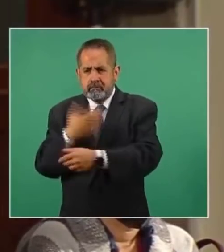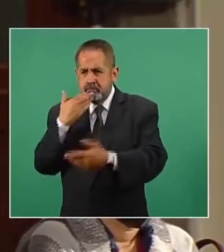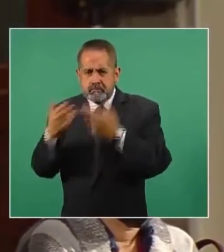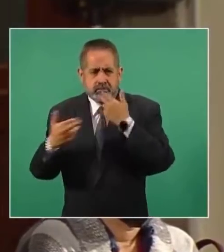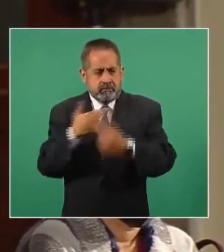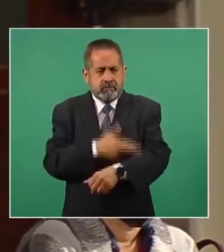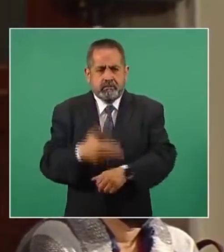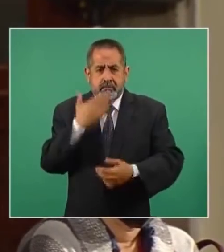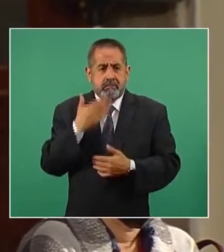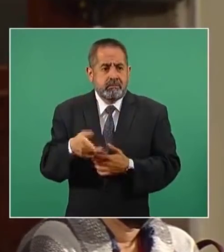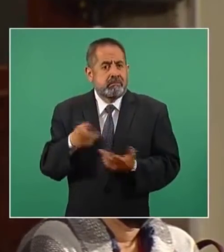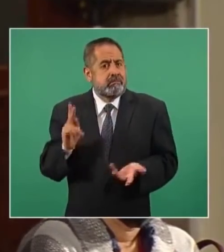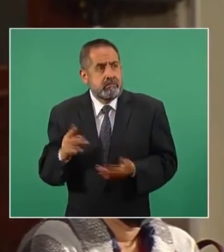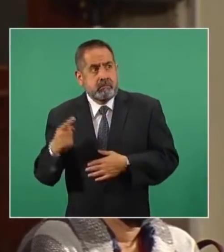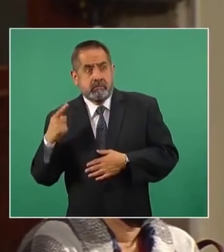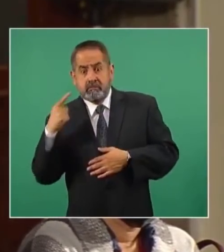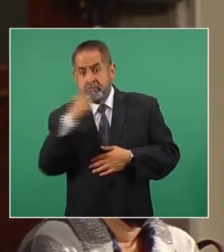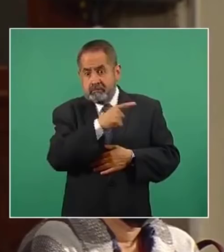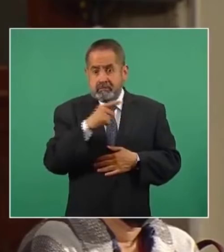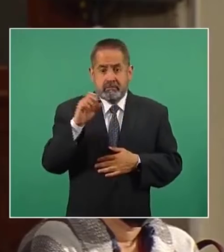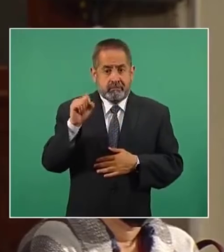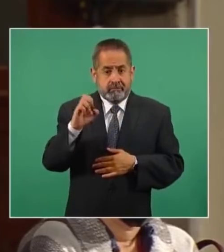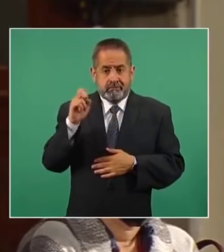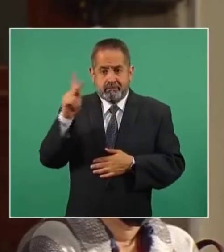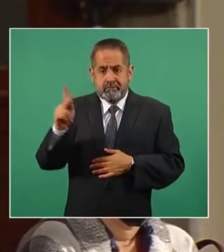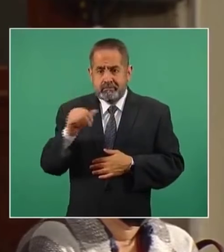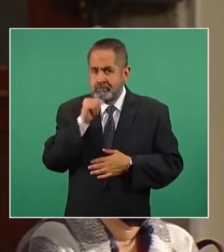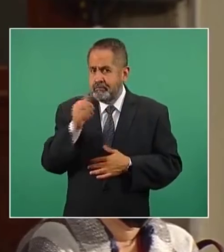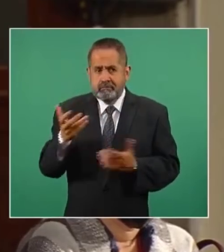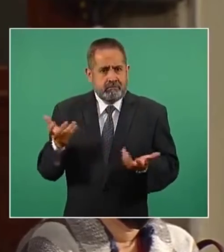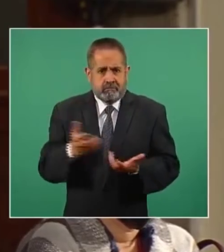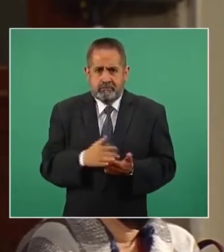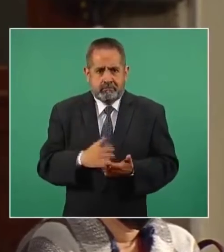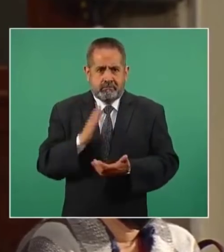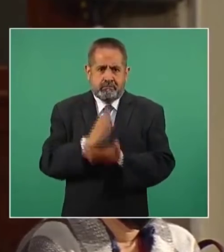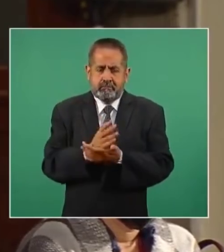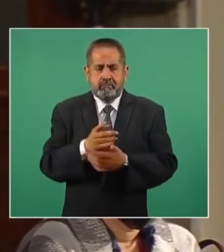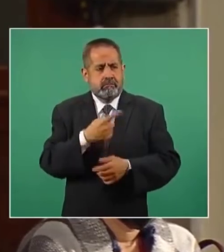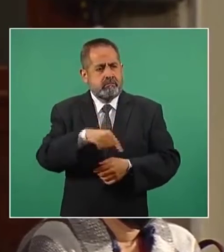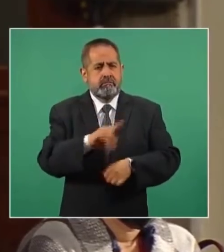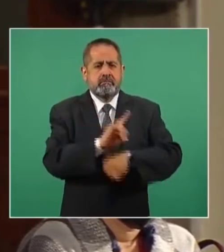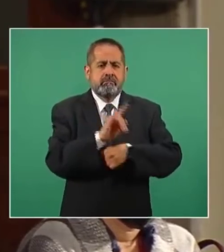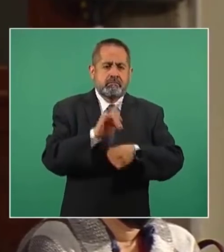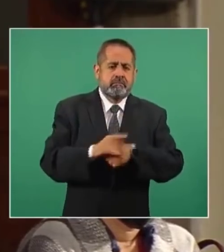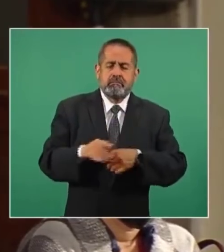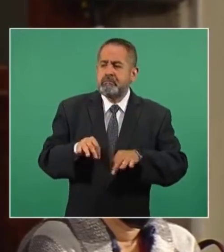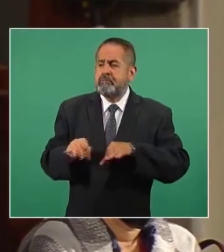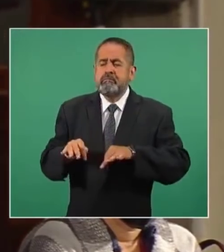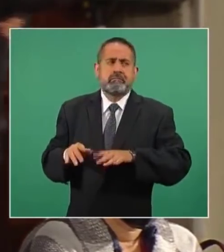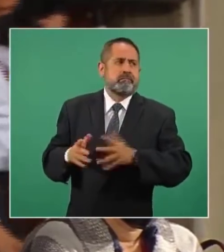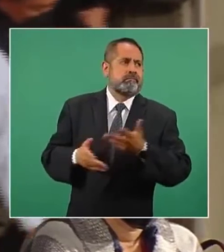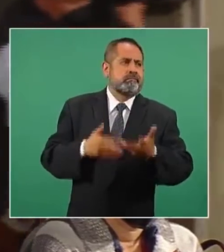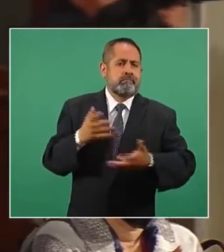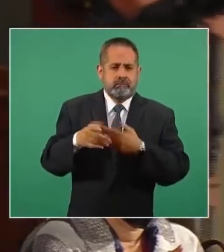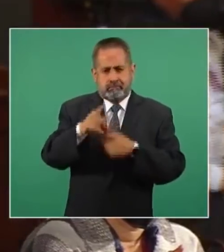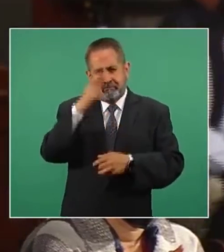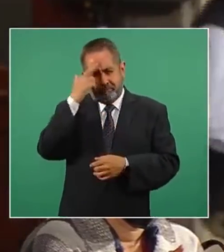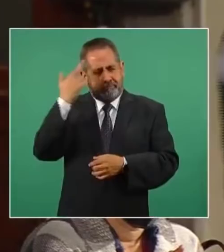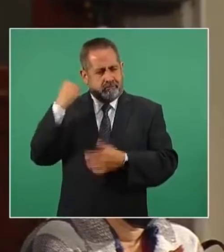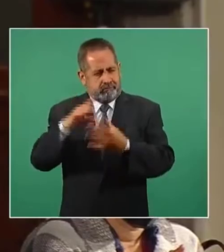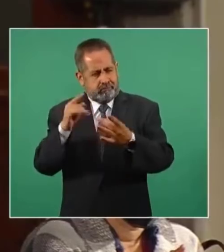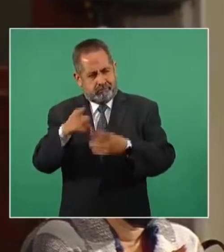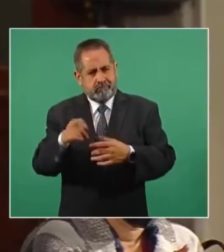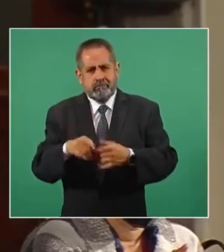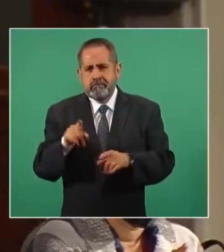gestión sin embargo en la secretaría de educación pública es donde hay simuladores de trabajadores como usted en alguna vez explicó